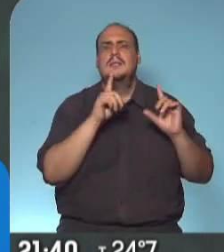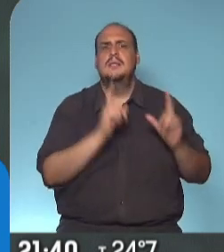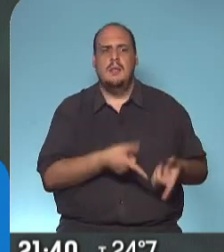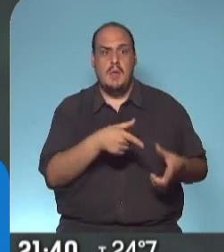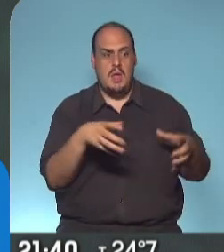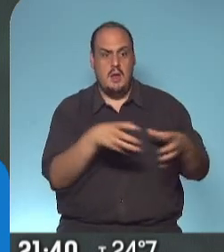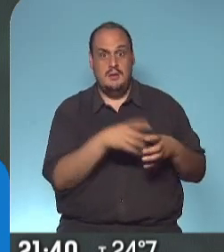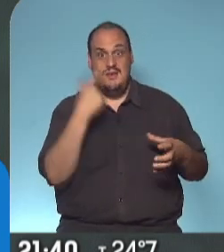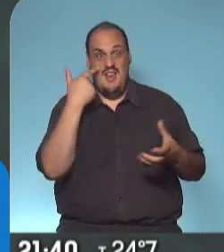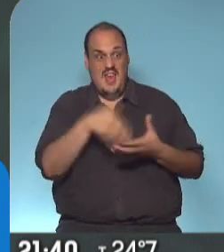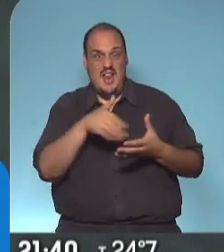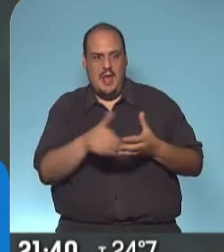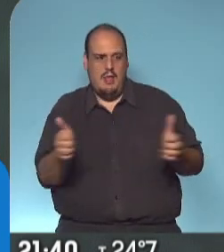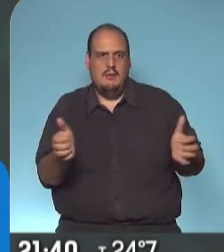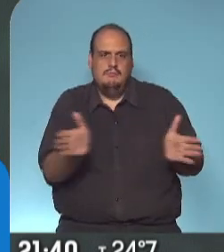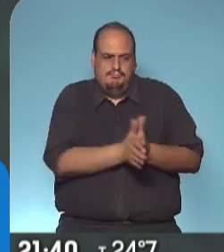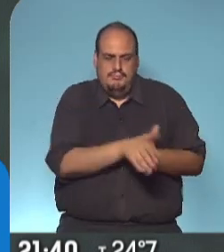el INADI viene trabajando.